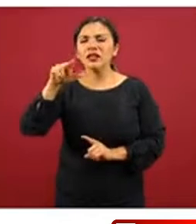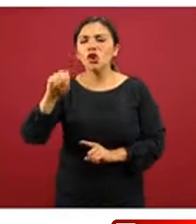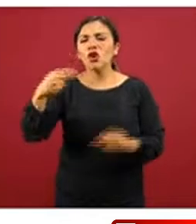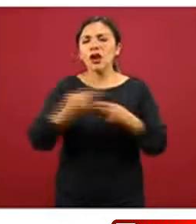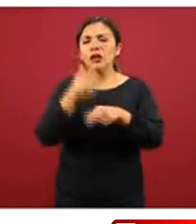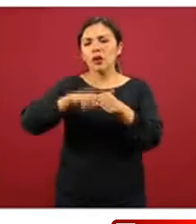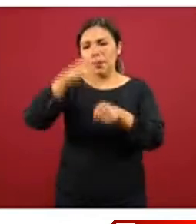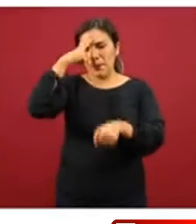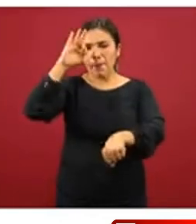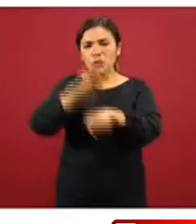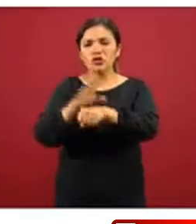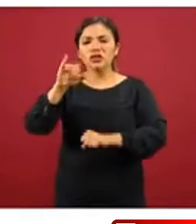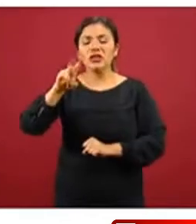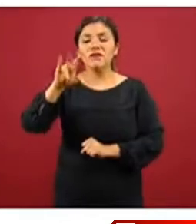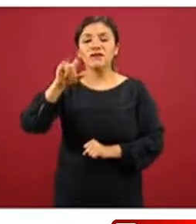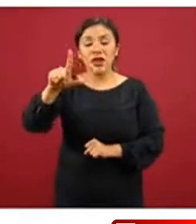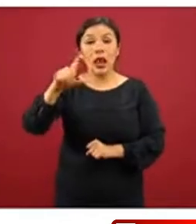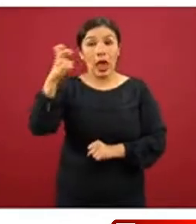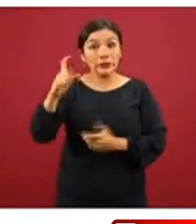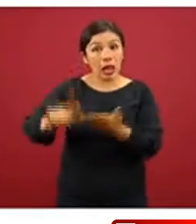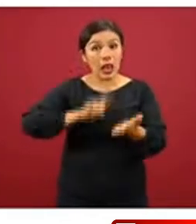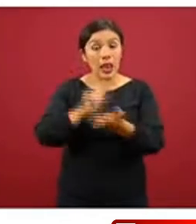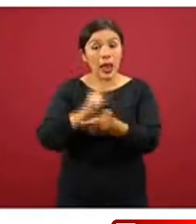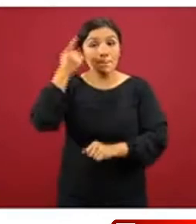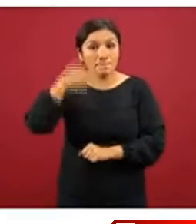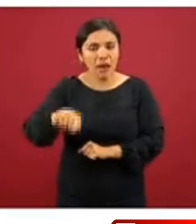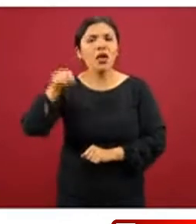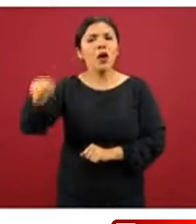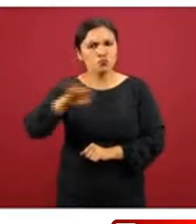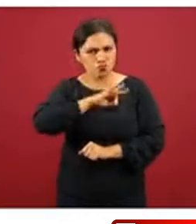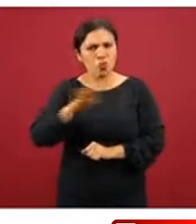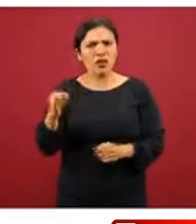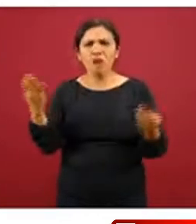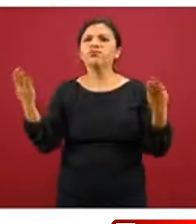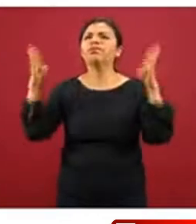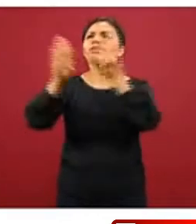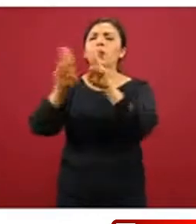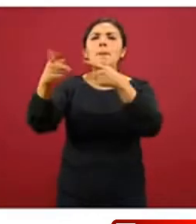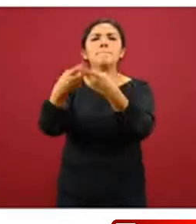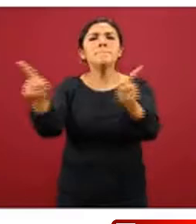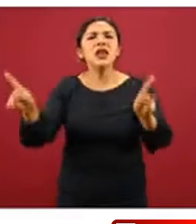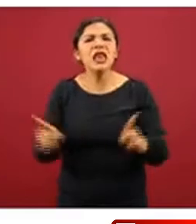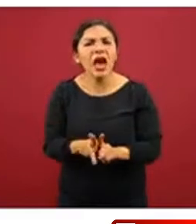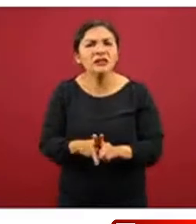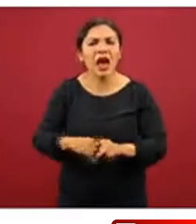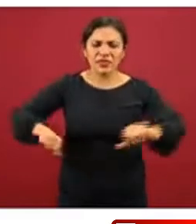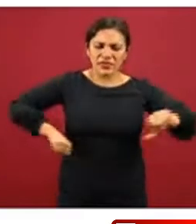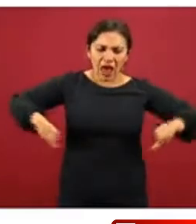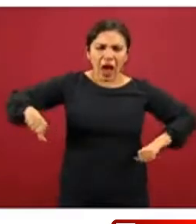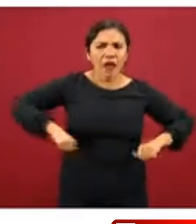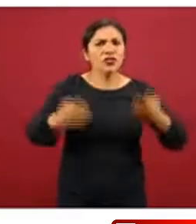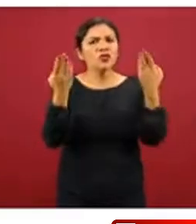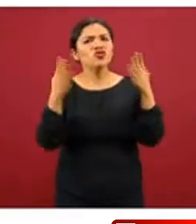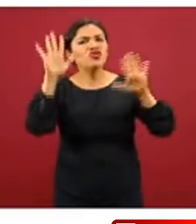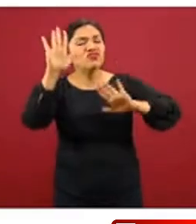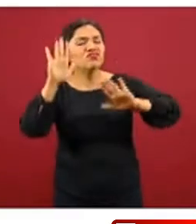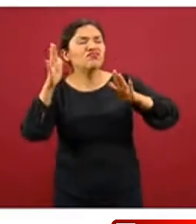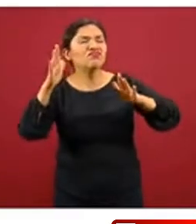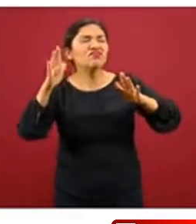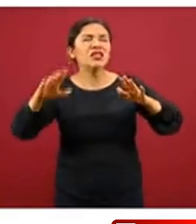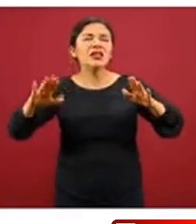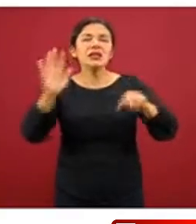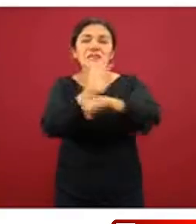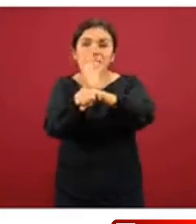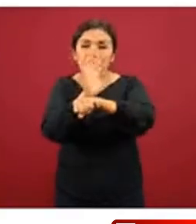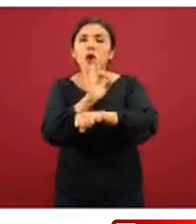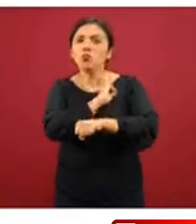Protección Civil, ellos sí pueden cerrar una plaza comercial, pueden cerrar un teatro, un cine y también un